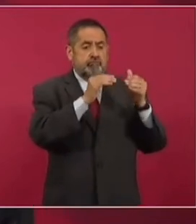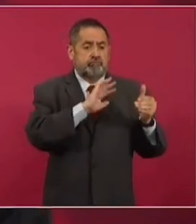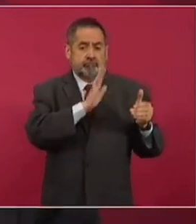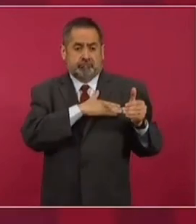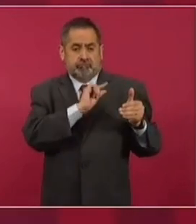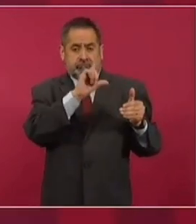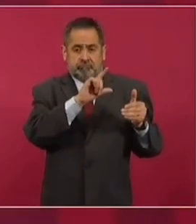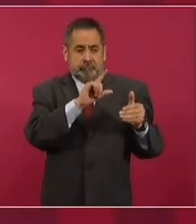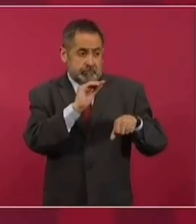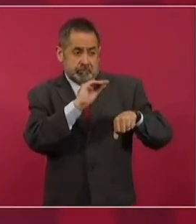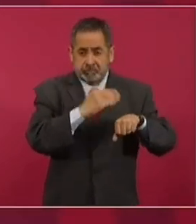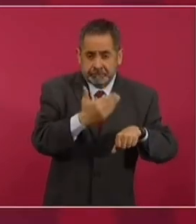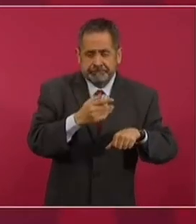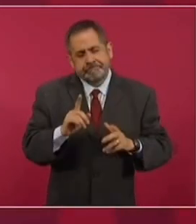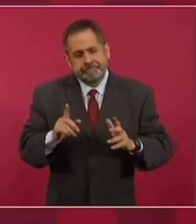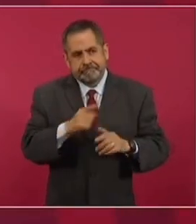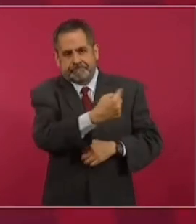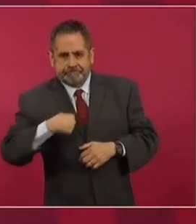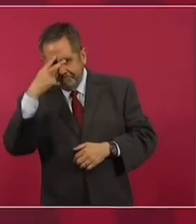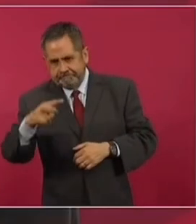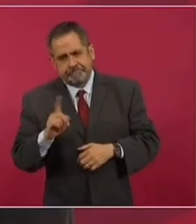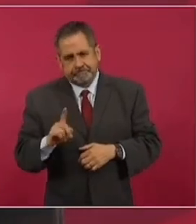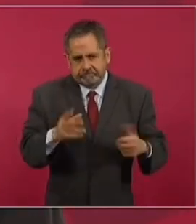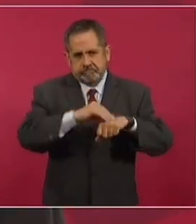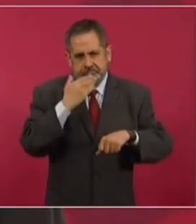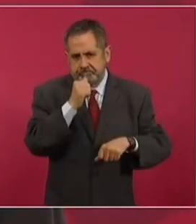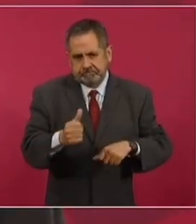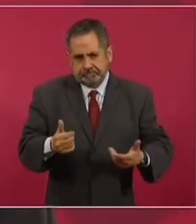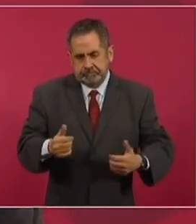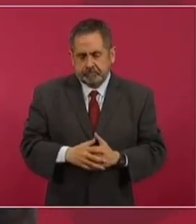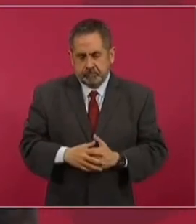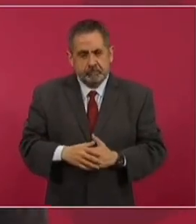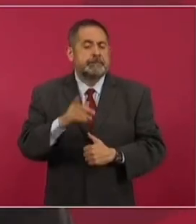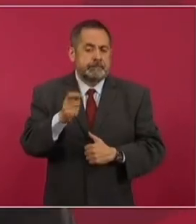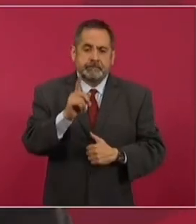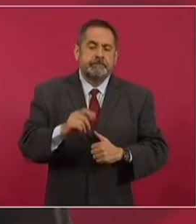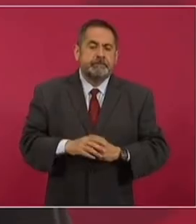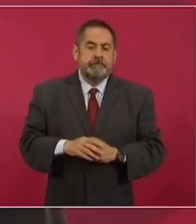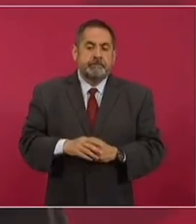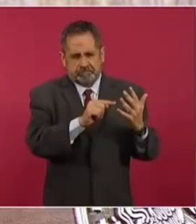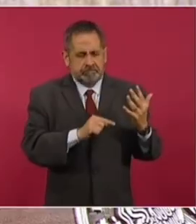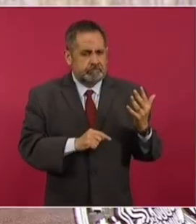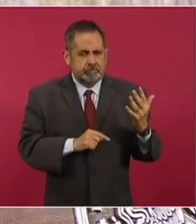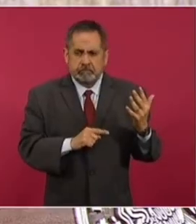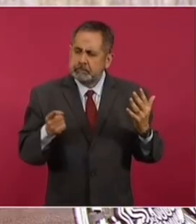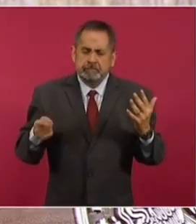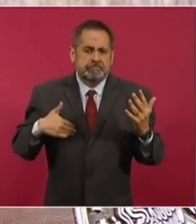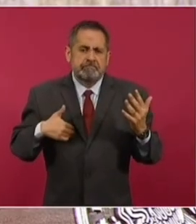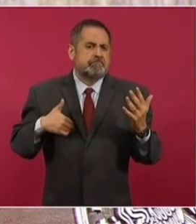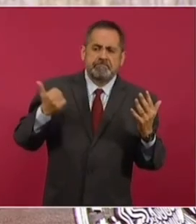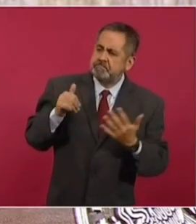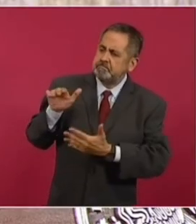España no se ha portado bien con México ni con nuestro pueblo. Primero porque han abusado, han sacado